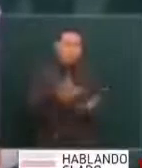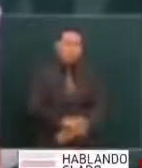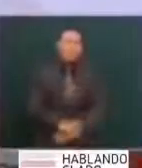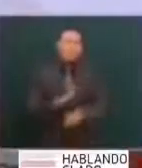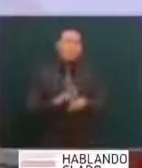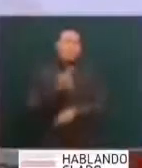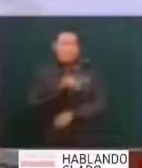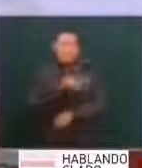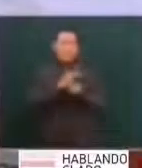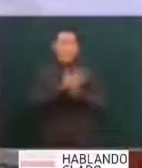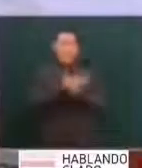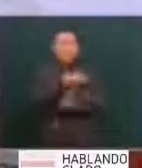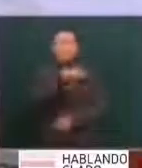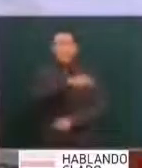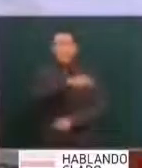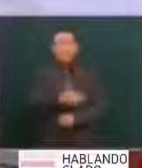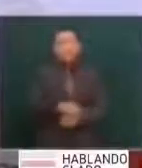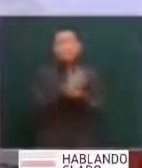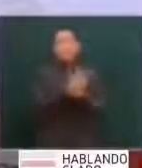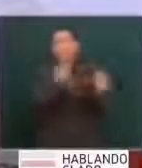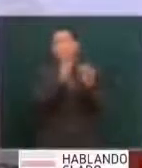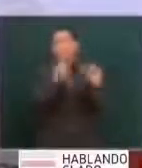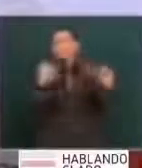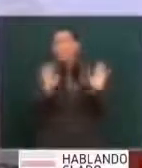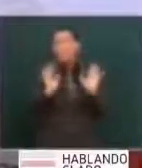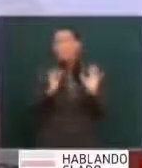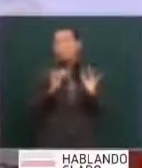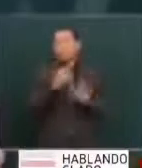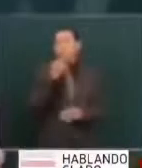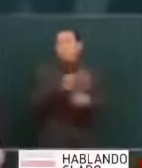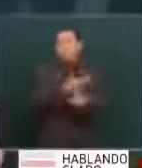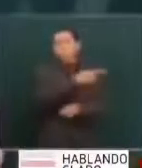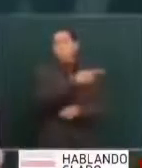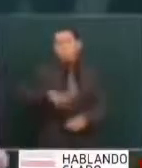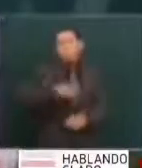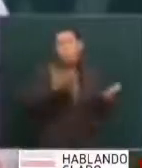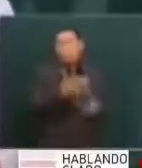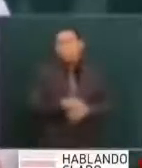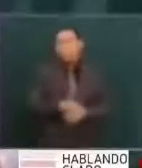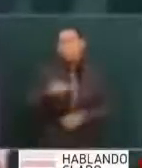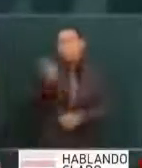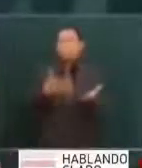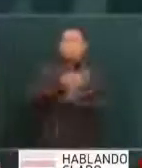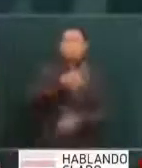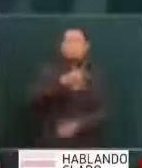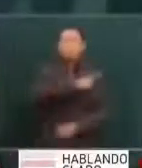porque Cuba es un país libre, independiente y soberano. no debe de haber intervencionismo,